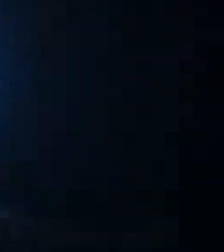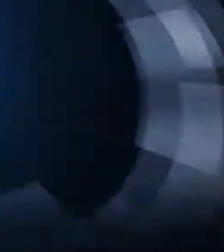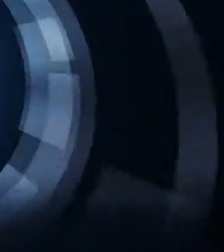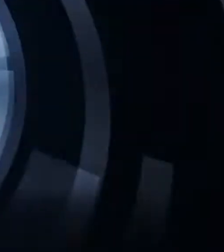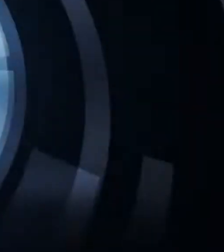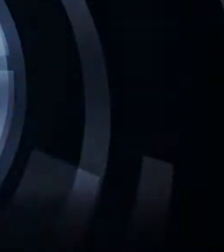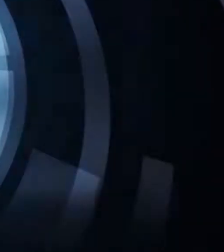¡Gracias!